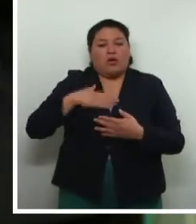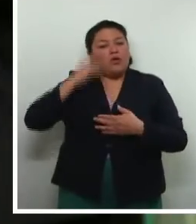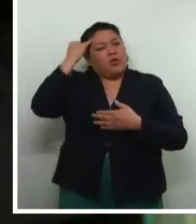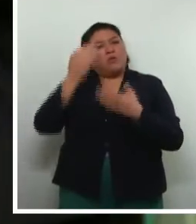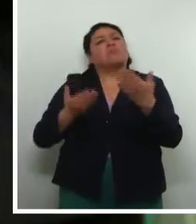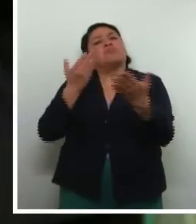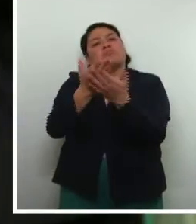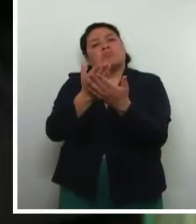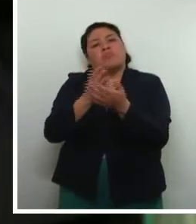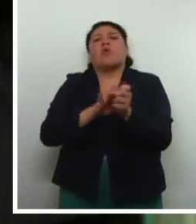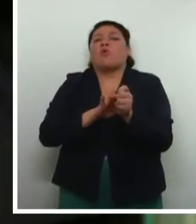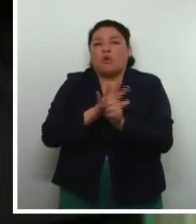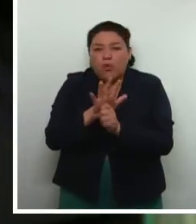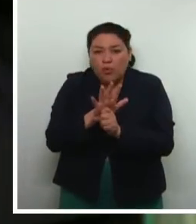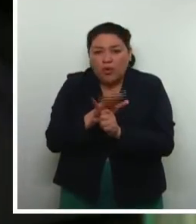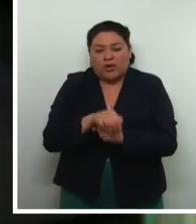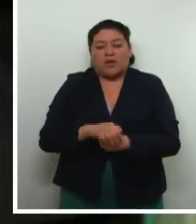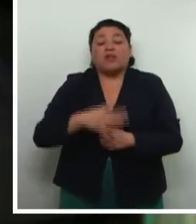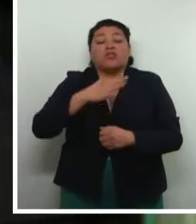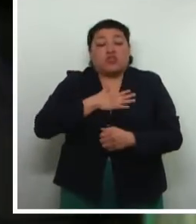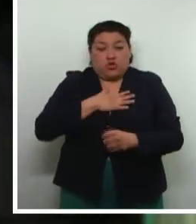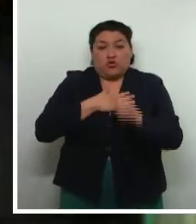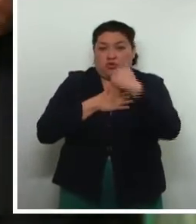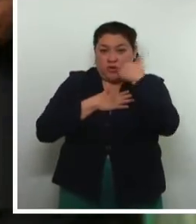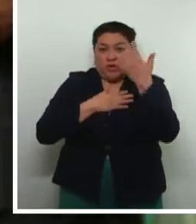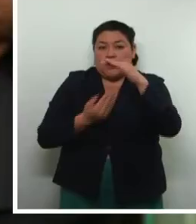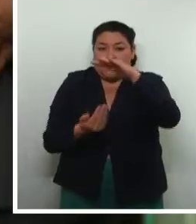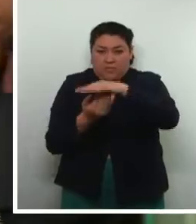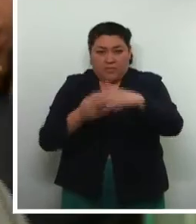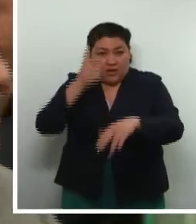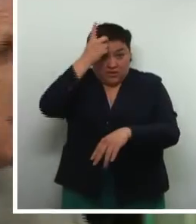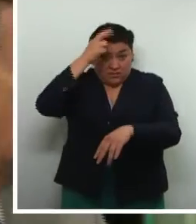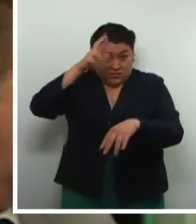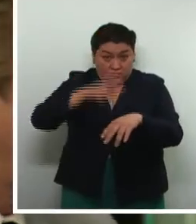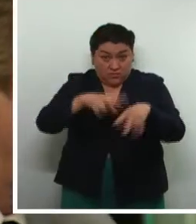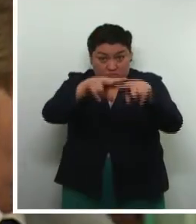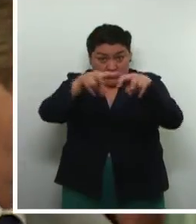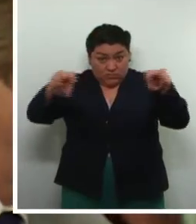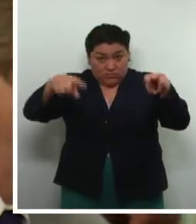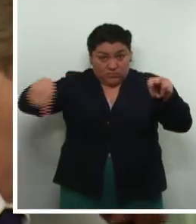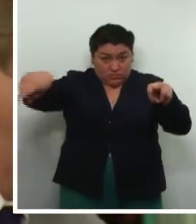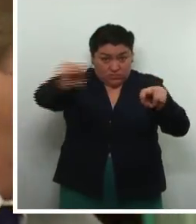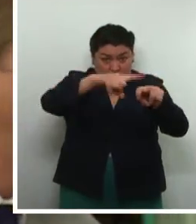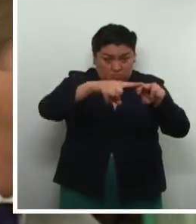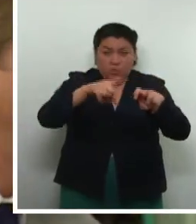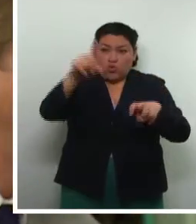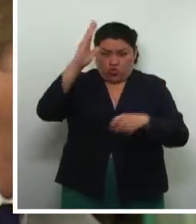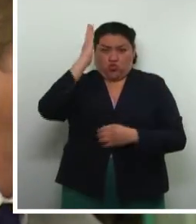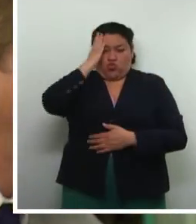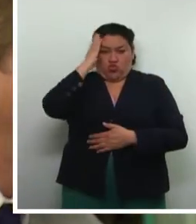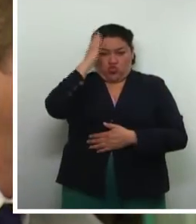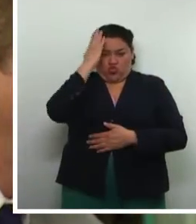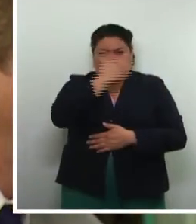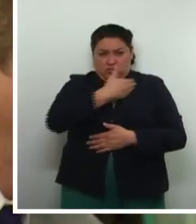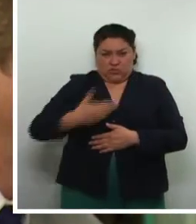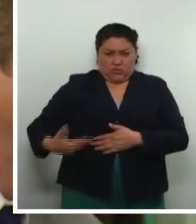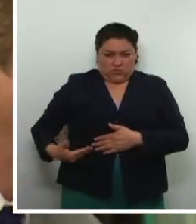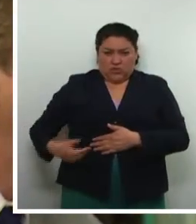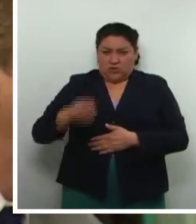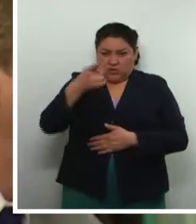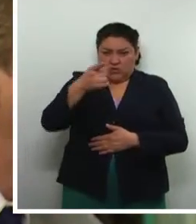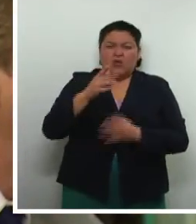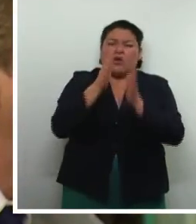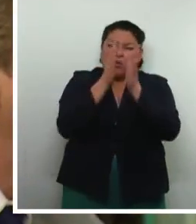concreta es que pudiera mesa directiva, que usted la preside, revisar